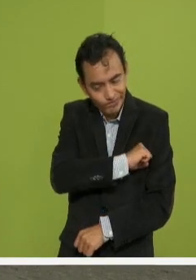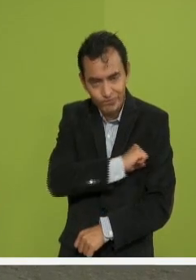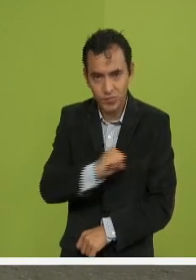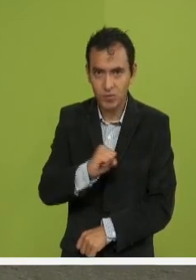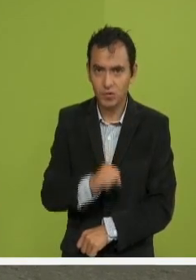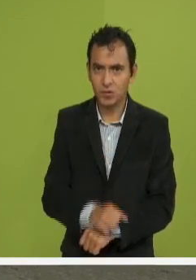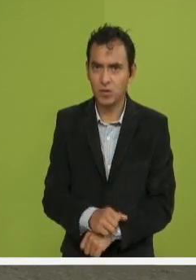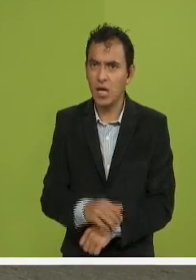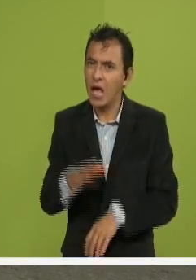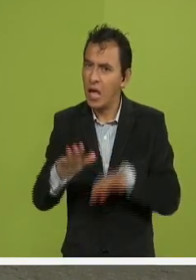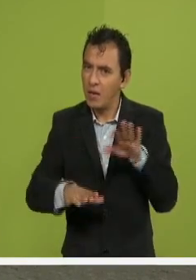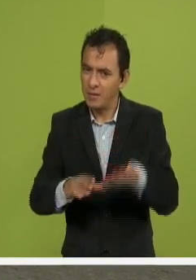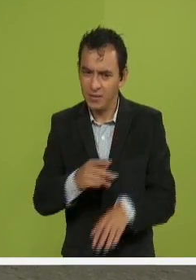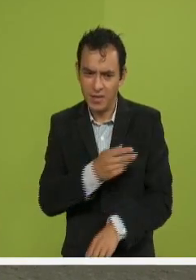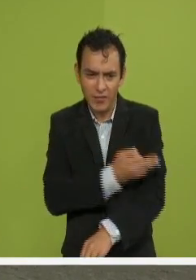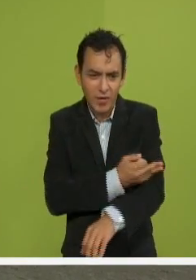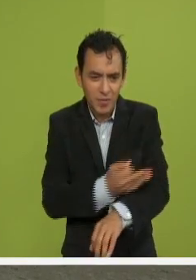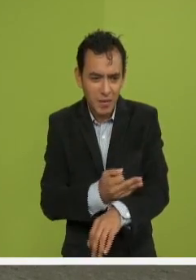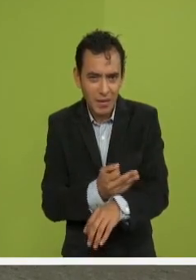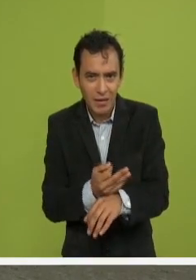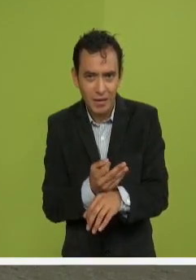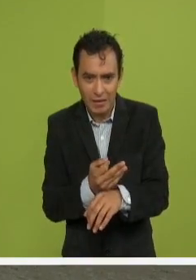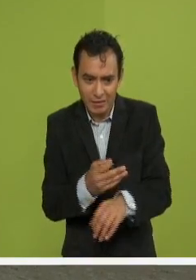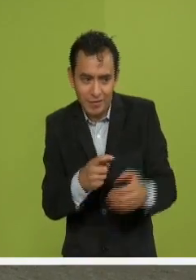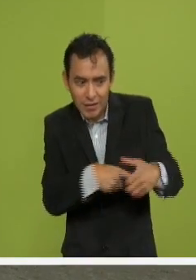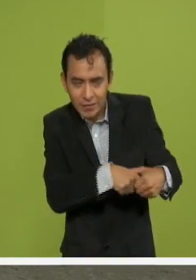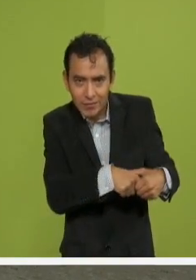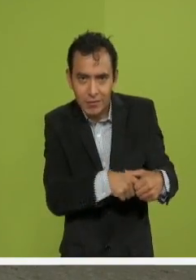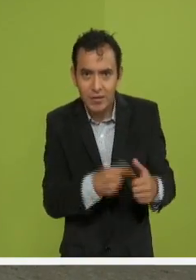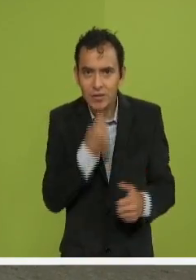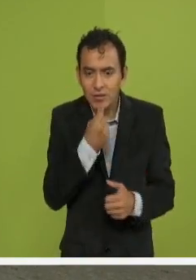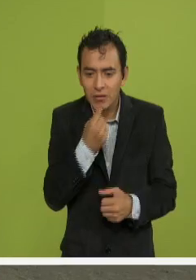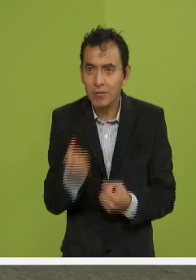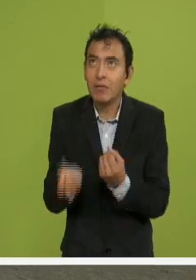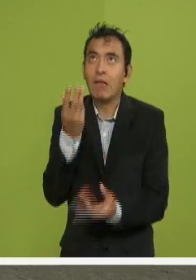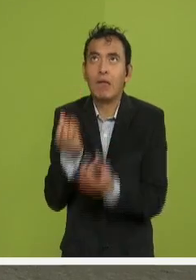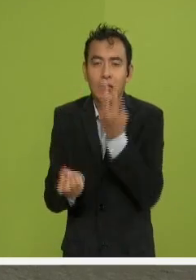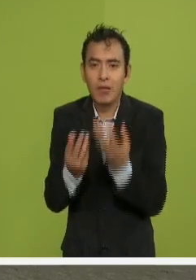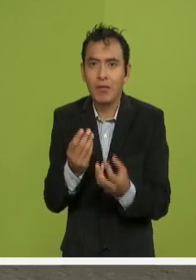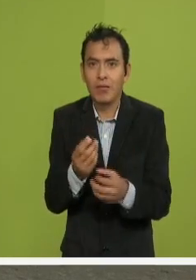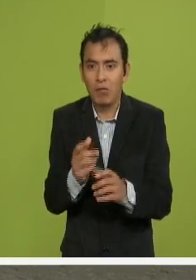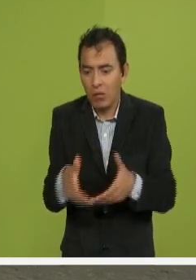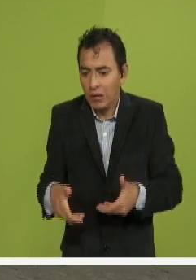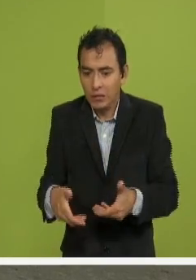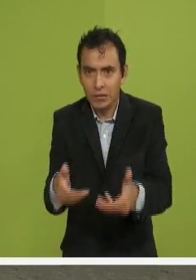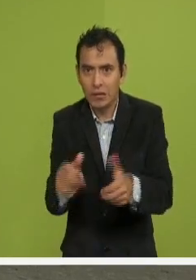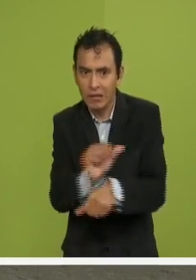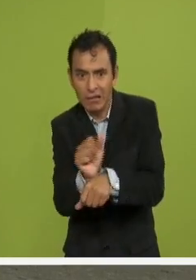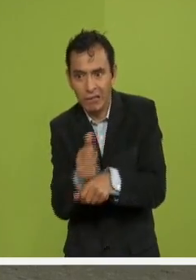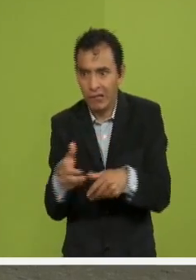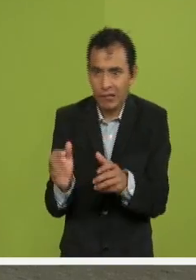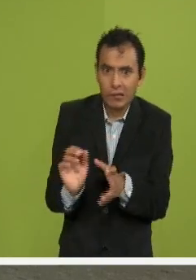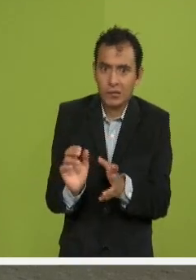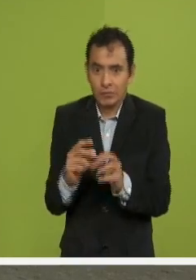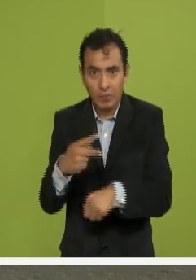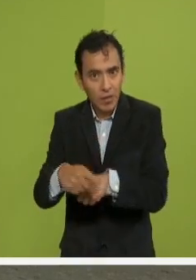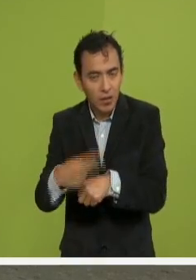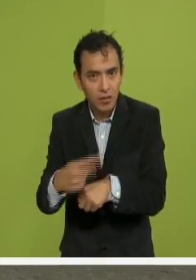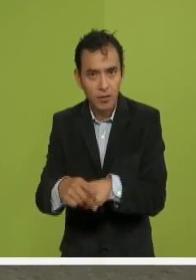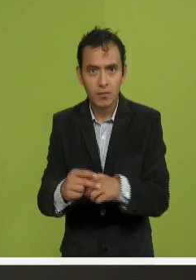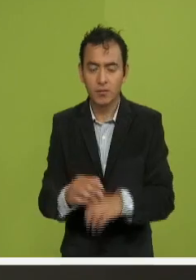escondidas y entonces vemos al niño o a la niña pidiendo o haciendo algún malabar o exponiéndose entre los cruceros, entre las